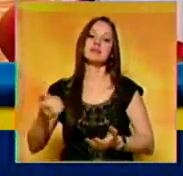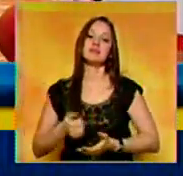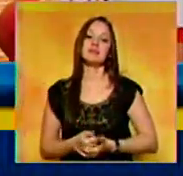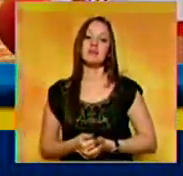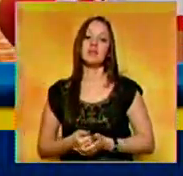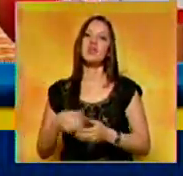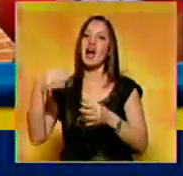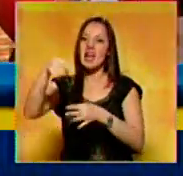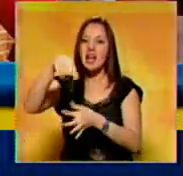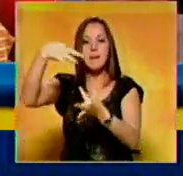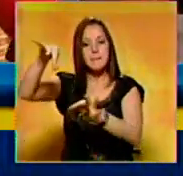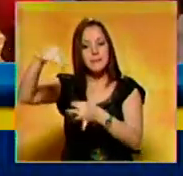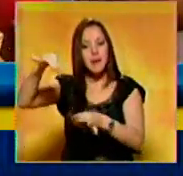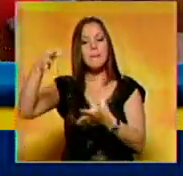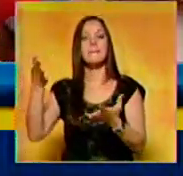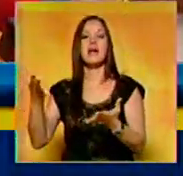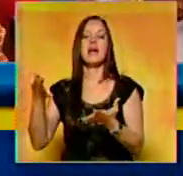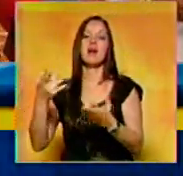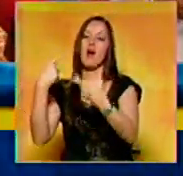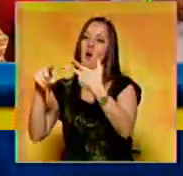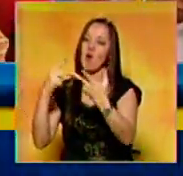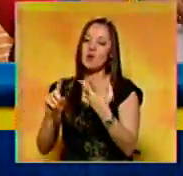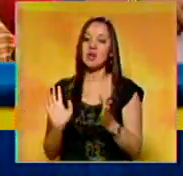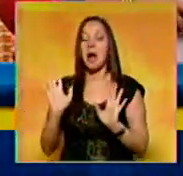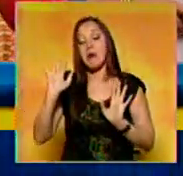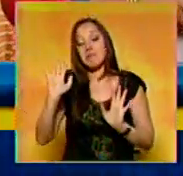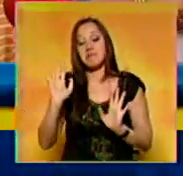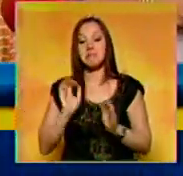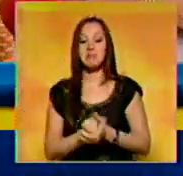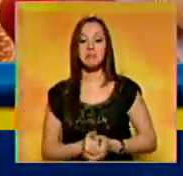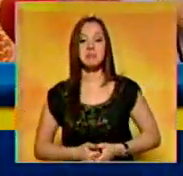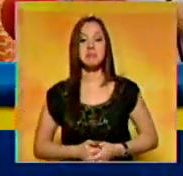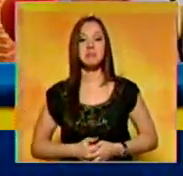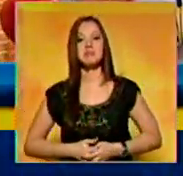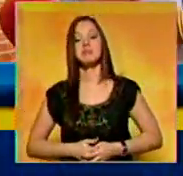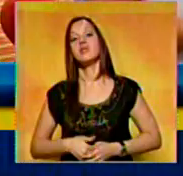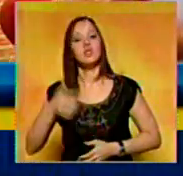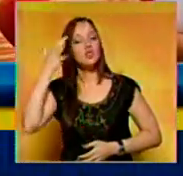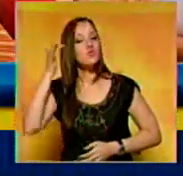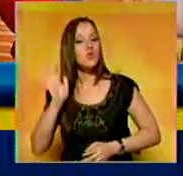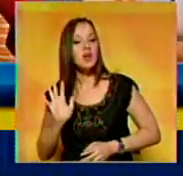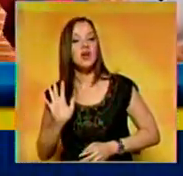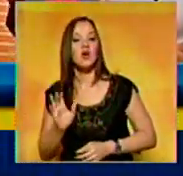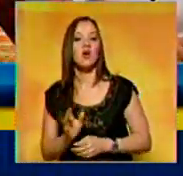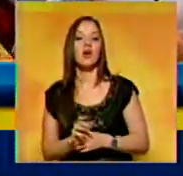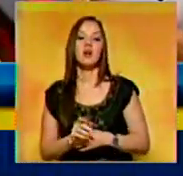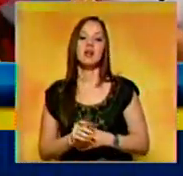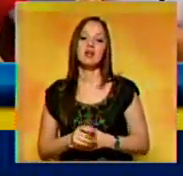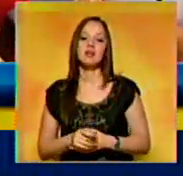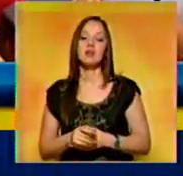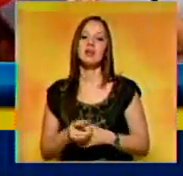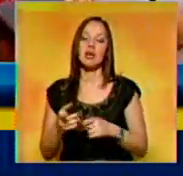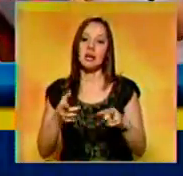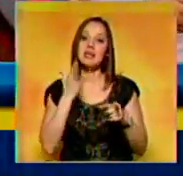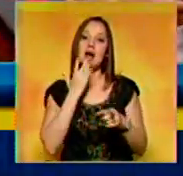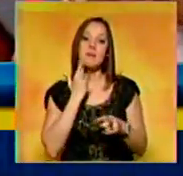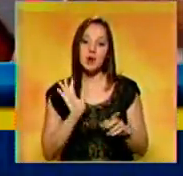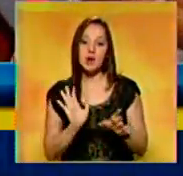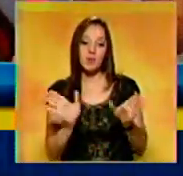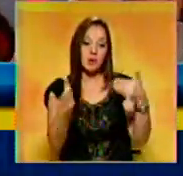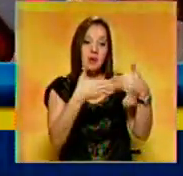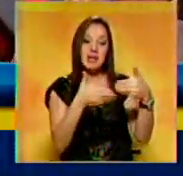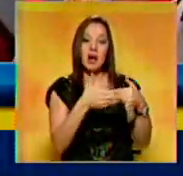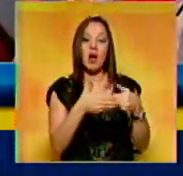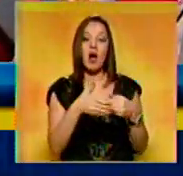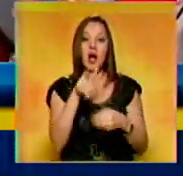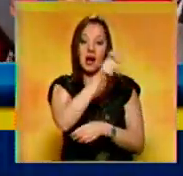los papeles y eso, y corrió las cuestiones de eso, de repente, y ya el mercado por lo menos ya estaba cerrado, pero habían estado en las cajeras en